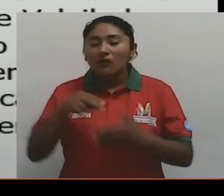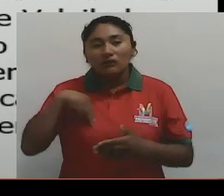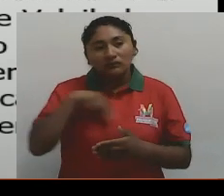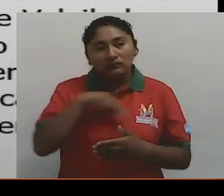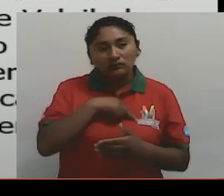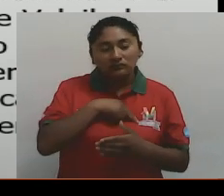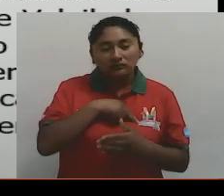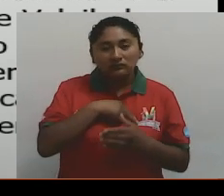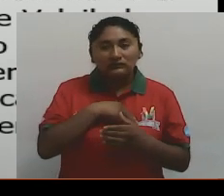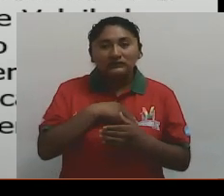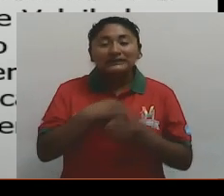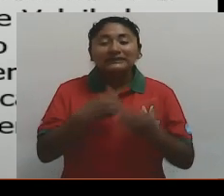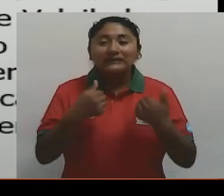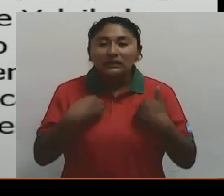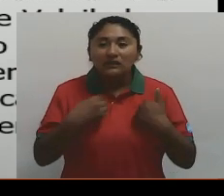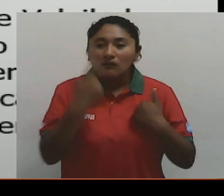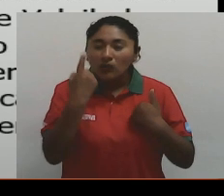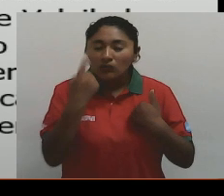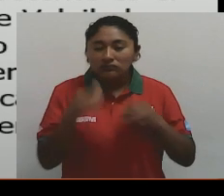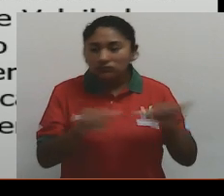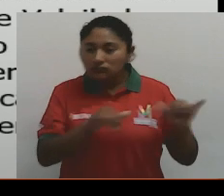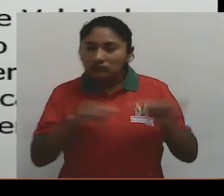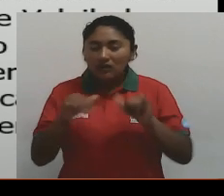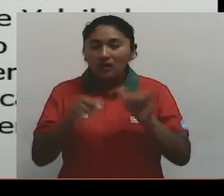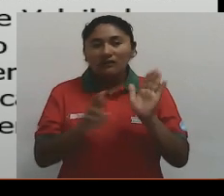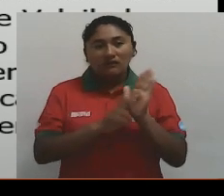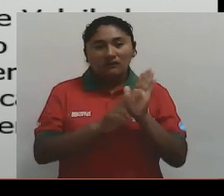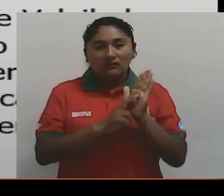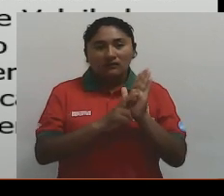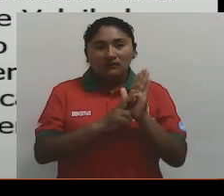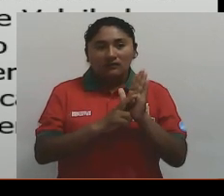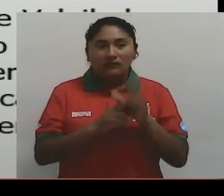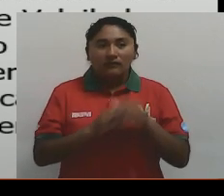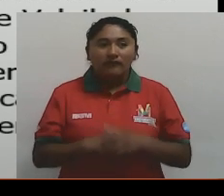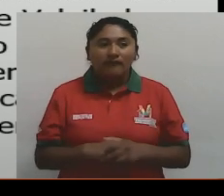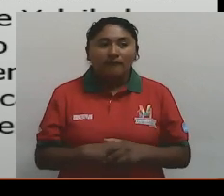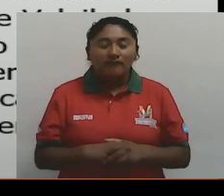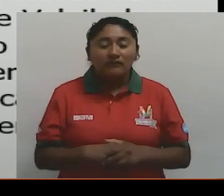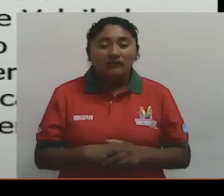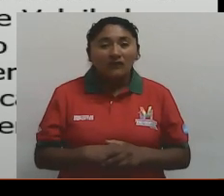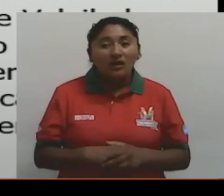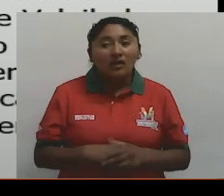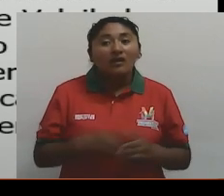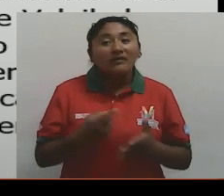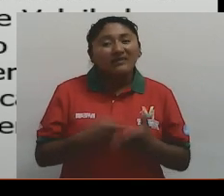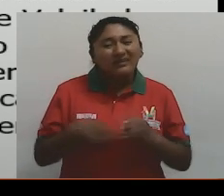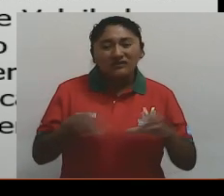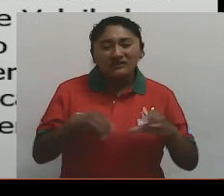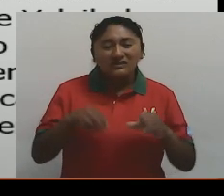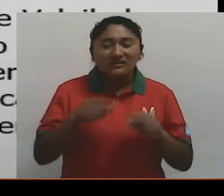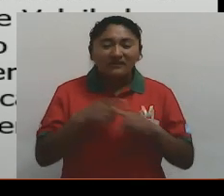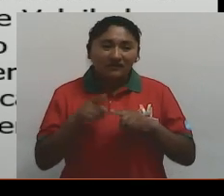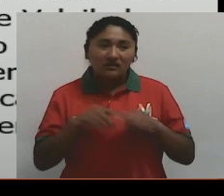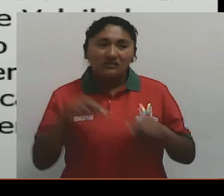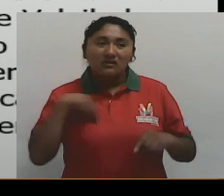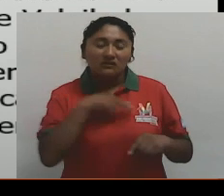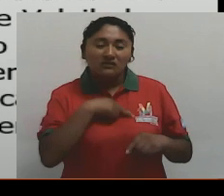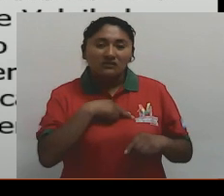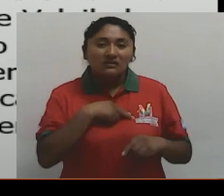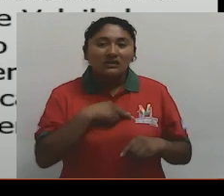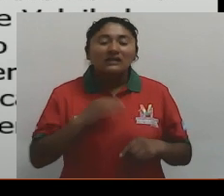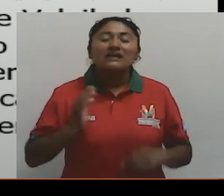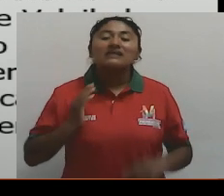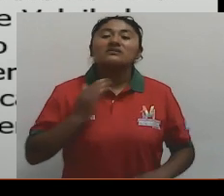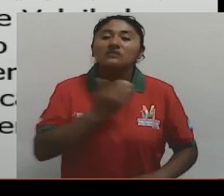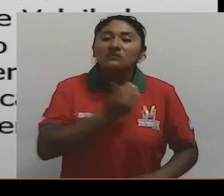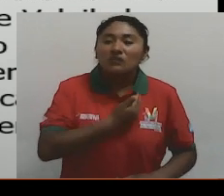un mismo reglamento. Lo que nos hace diferente a los árbitros de voleibol es la experiencia adquirida a través de los años y con las diferentes competencias que vamos